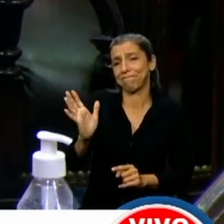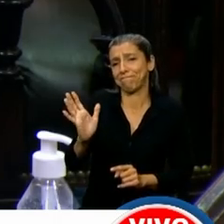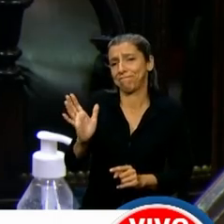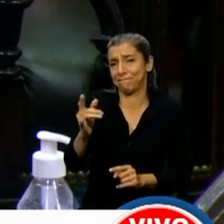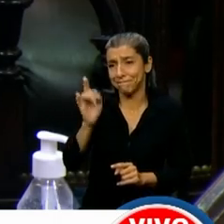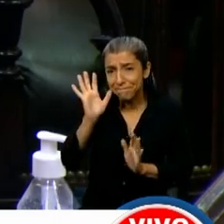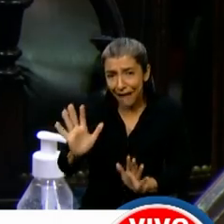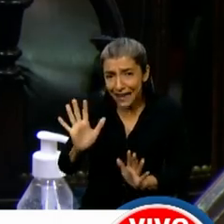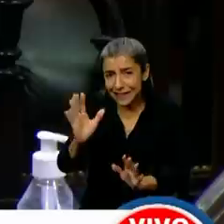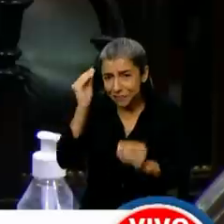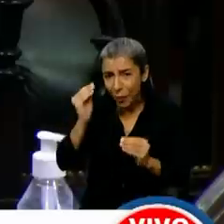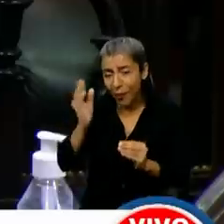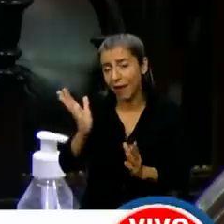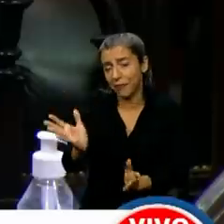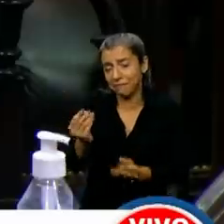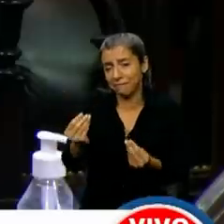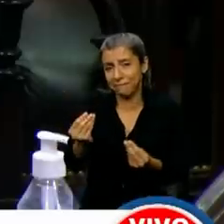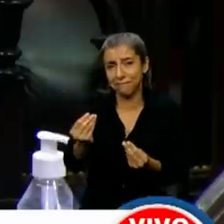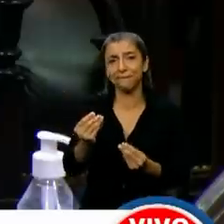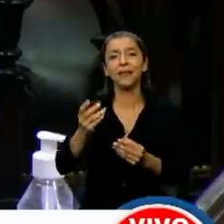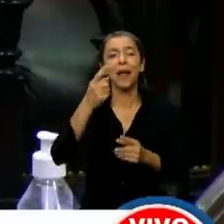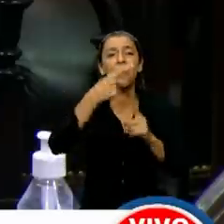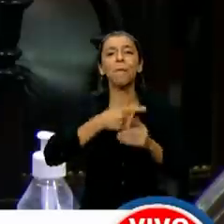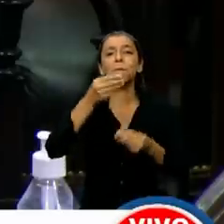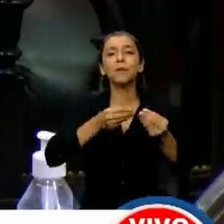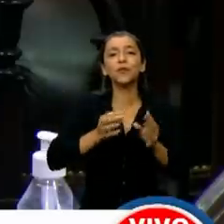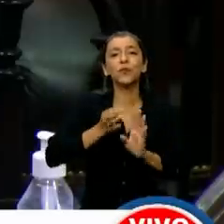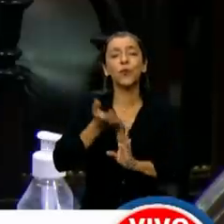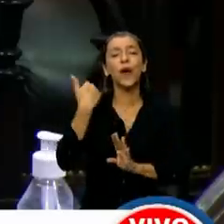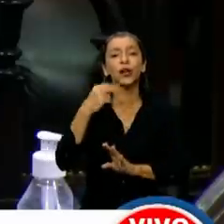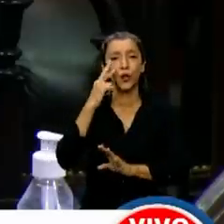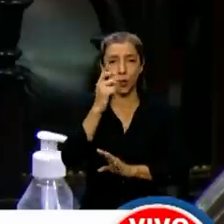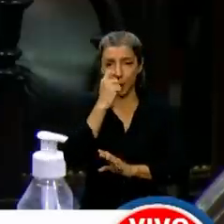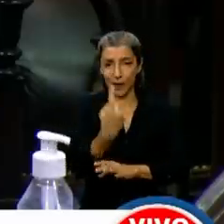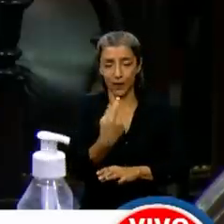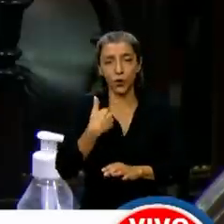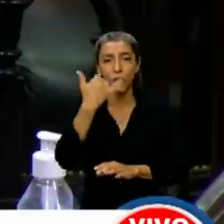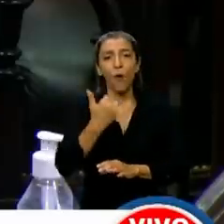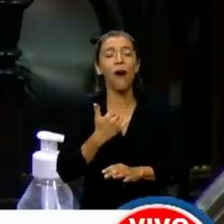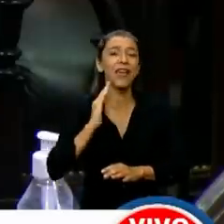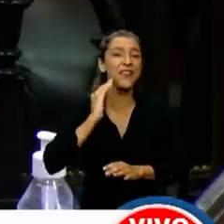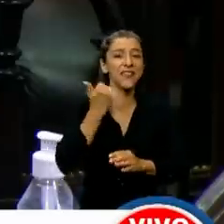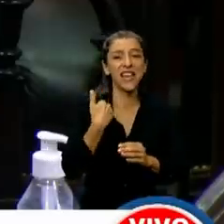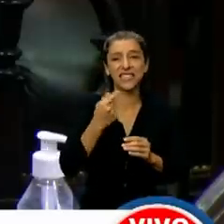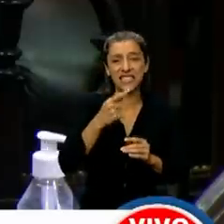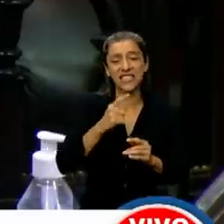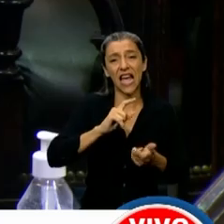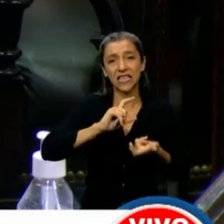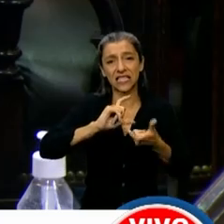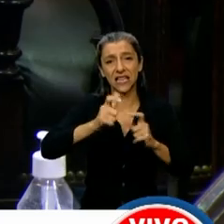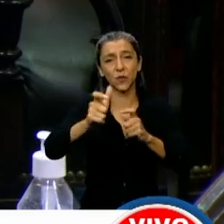2021 en el presupuesto del 2021 hay 16 ampliaciones presupuestaria una cada 3 semanas